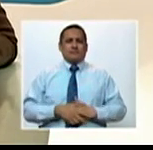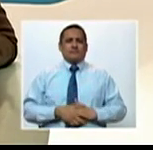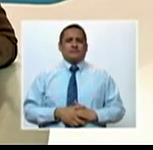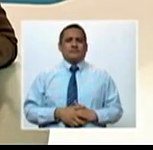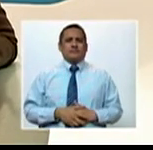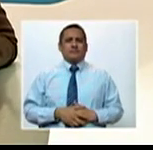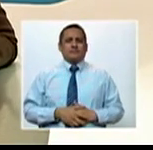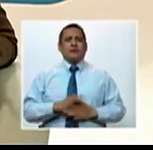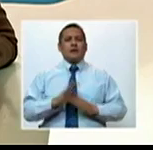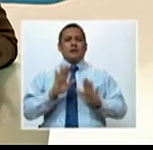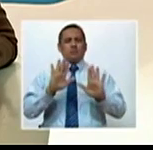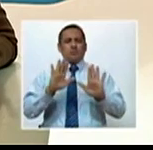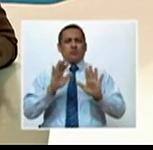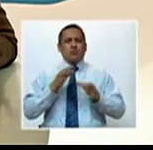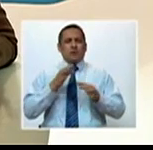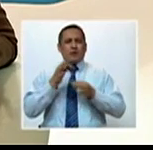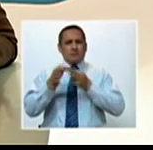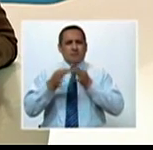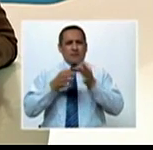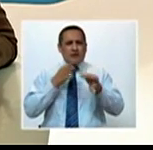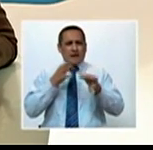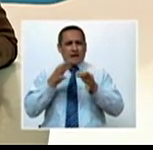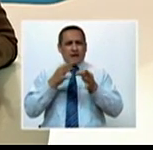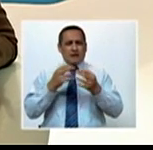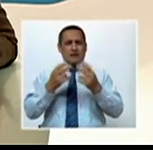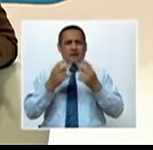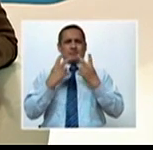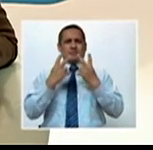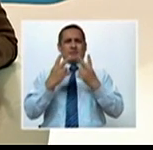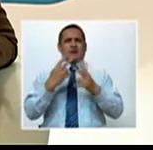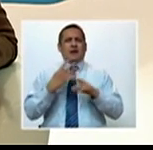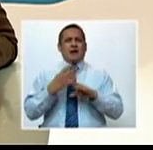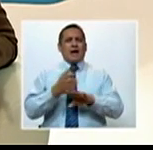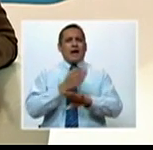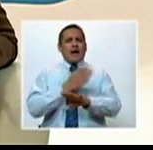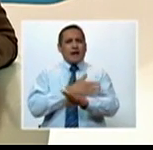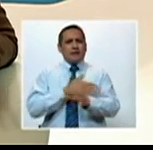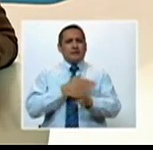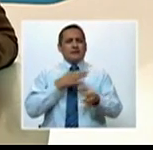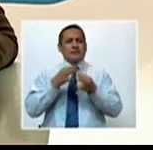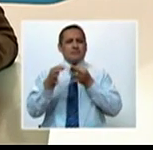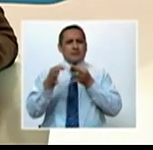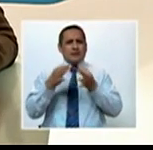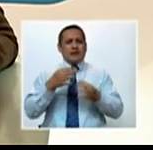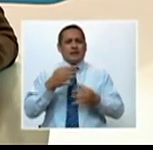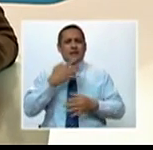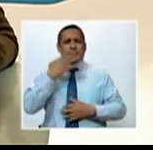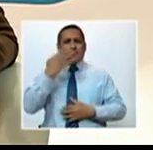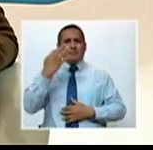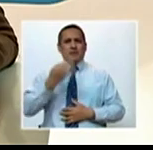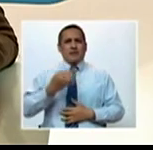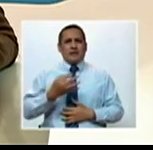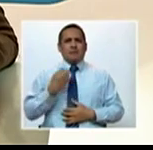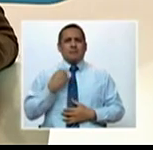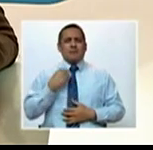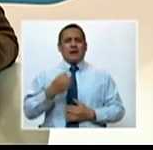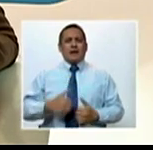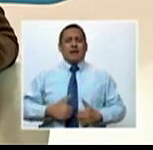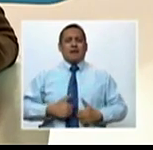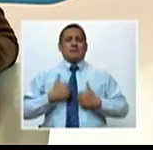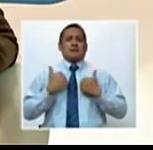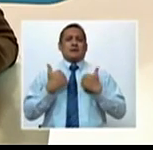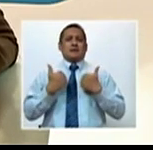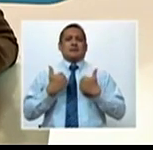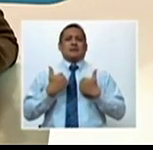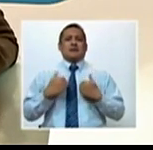luego, volviendo un poco al caso, cuando dicen en realidad es para el